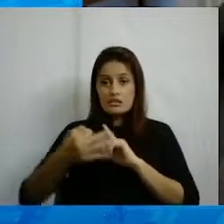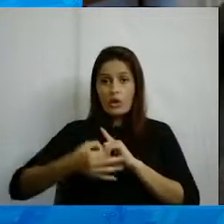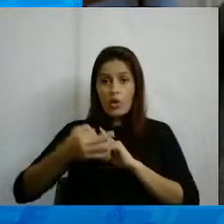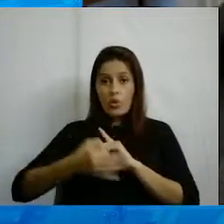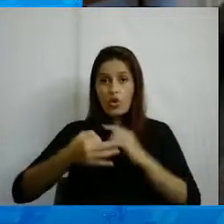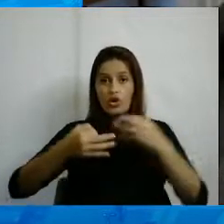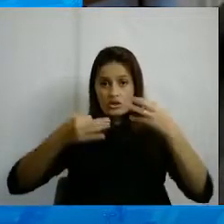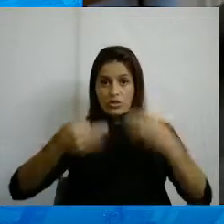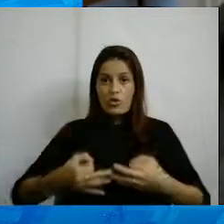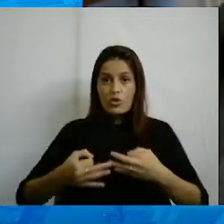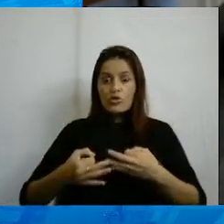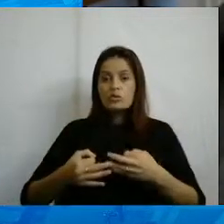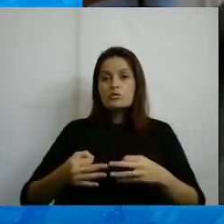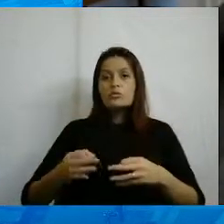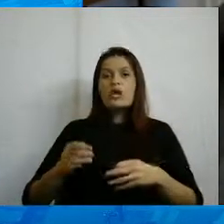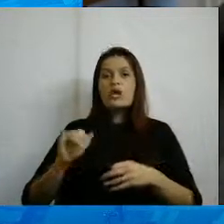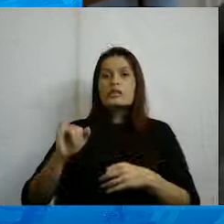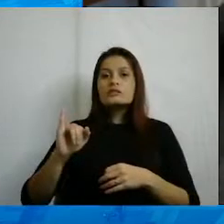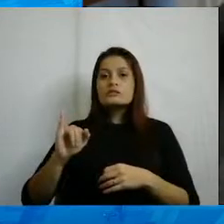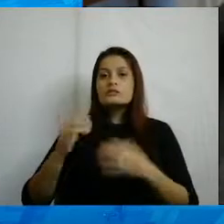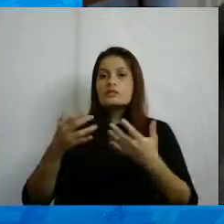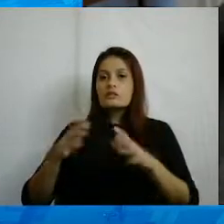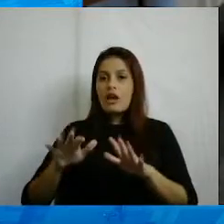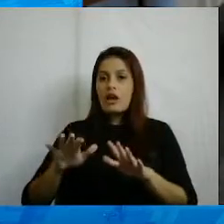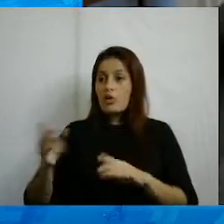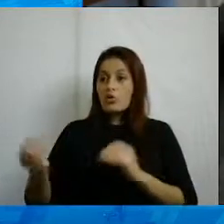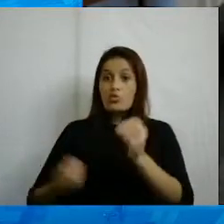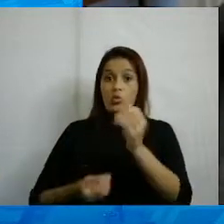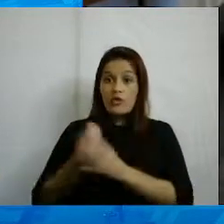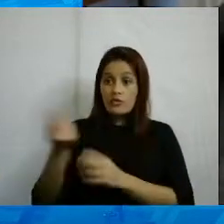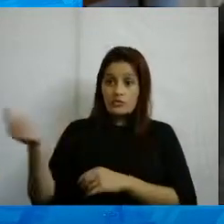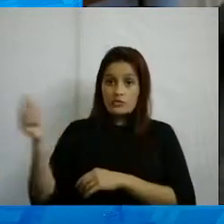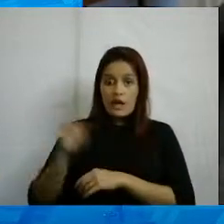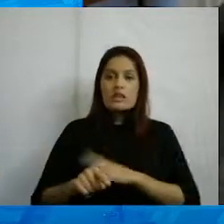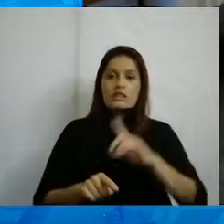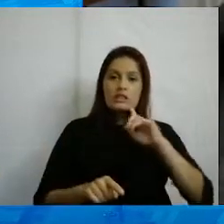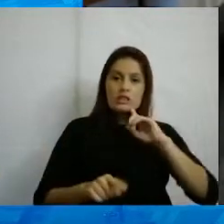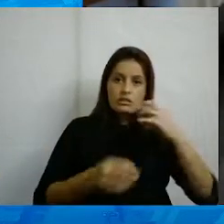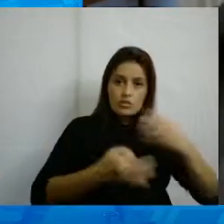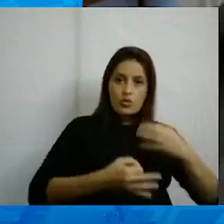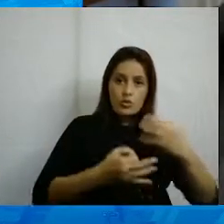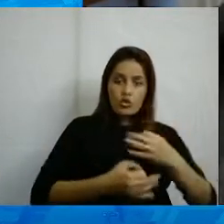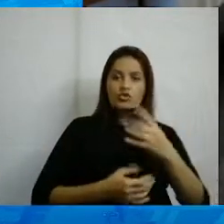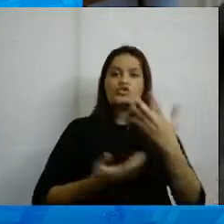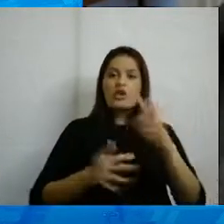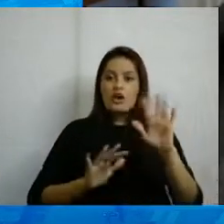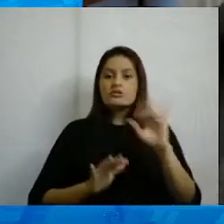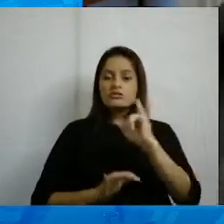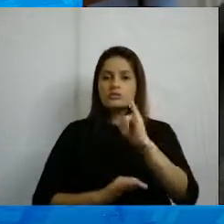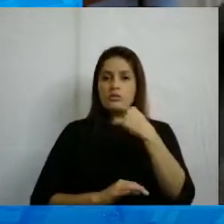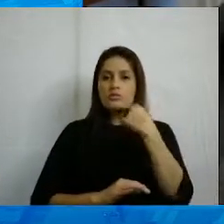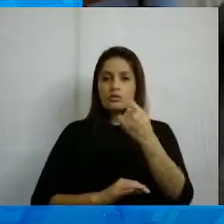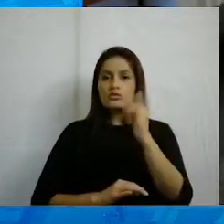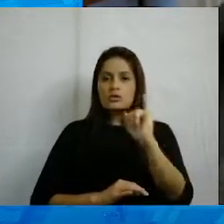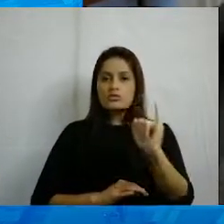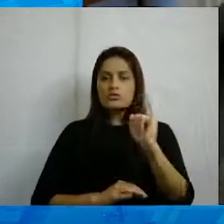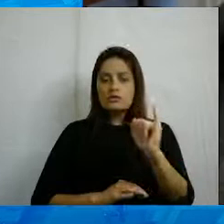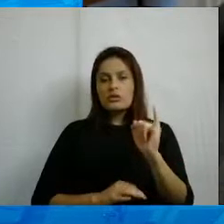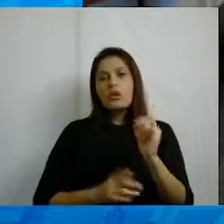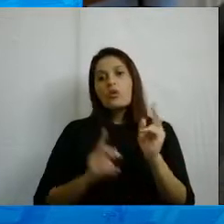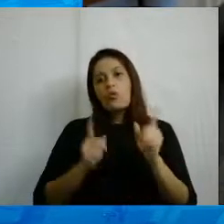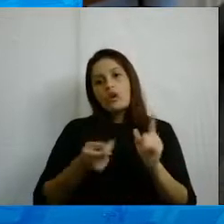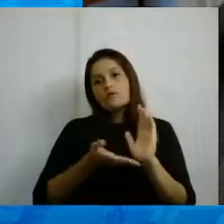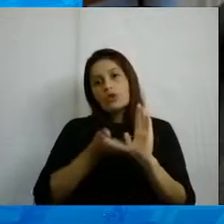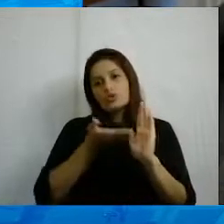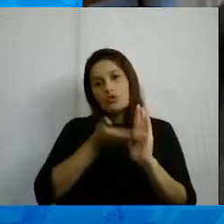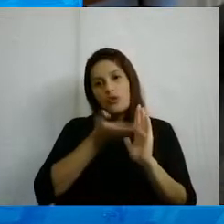sumando vehículos nuevos. Pero ya es un contrato que fue licitado y tenemos una empresa. Se van agregando vehículos y, por tanto, va subiendo también el